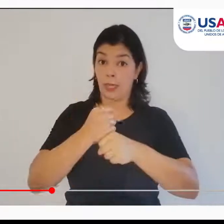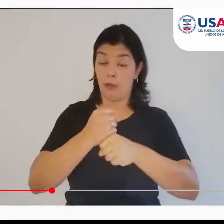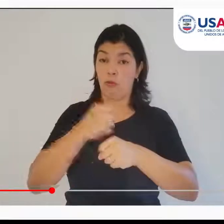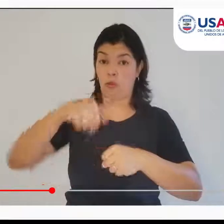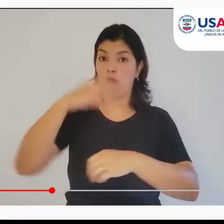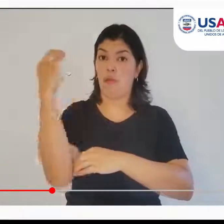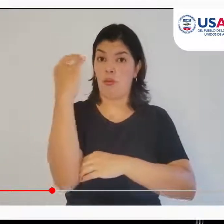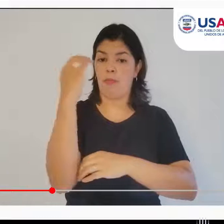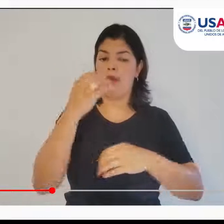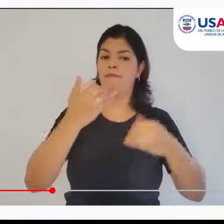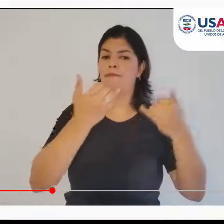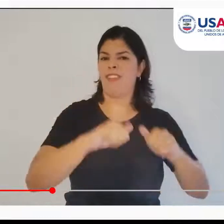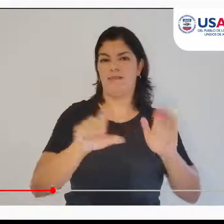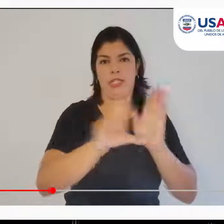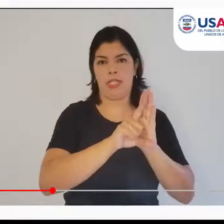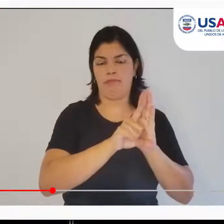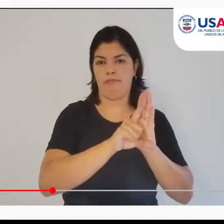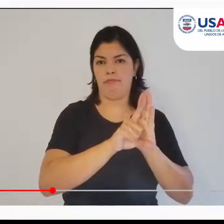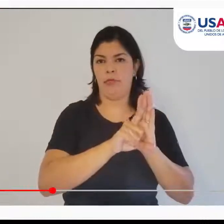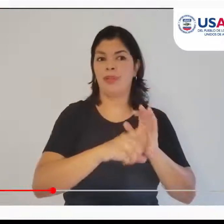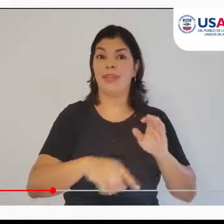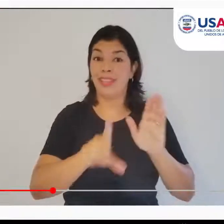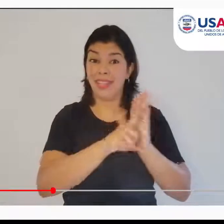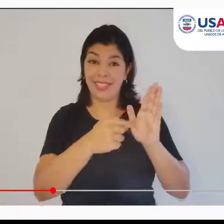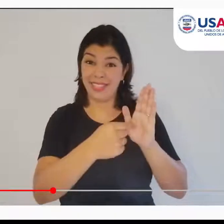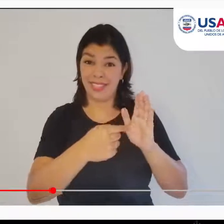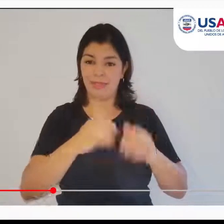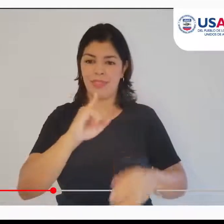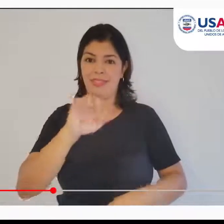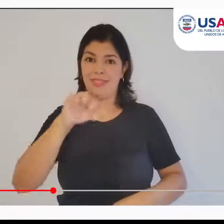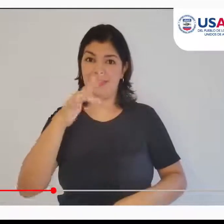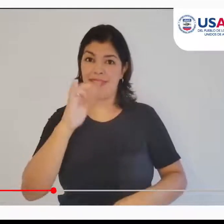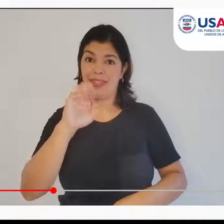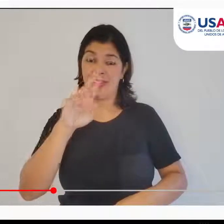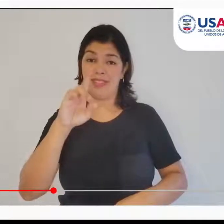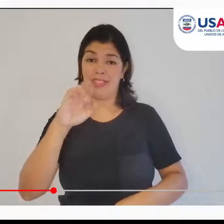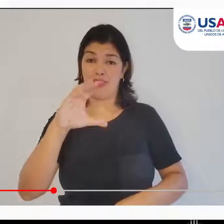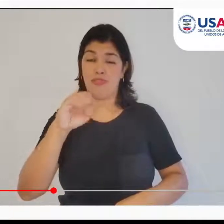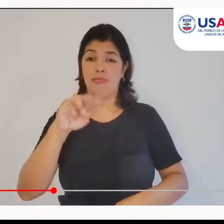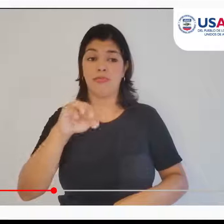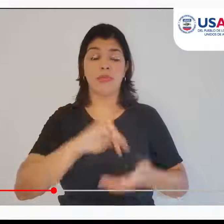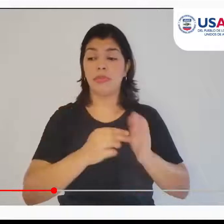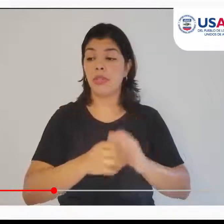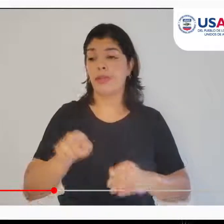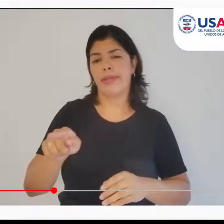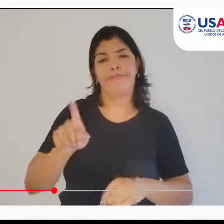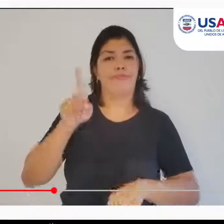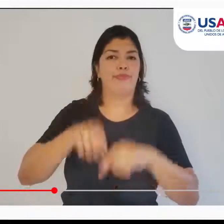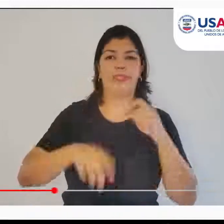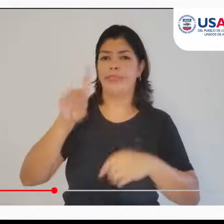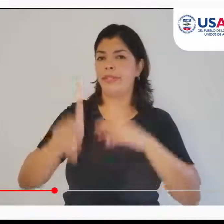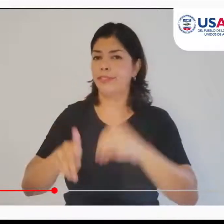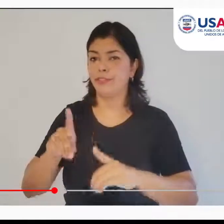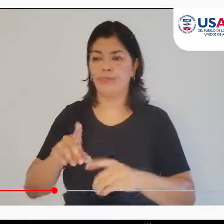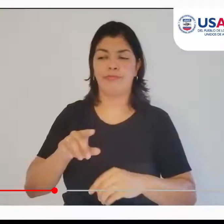¿Esto qué es? Esto básicamente era, la limitación o pérdida de la capacidad de las personas de tomar decisiones sobre